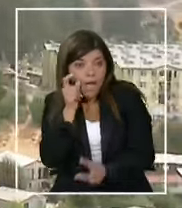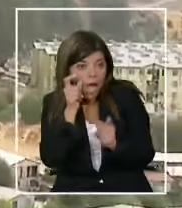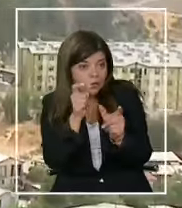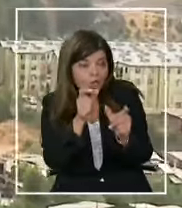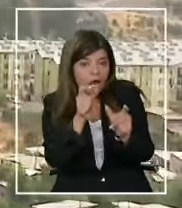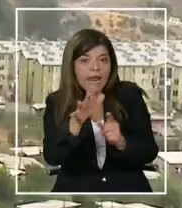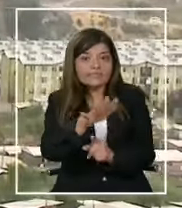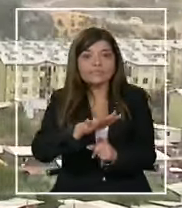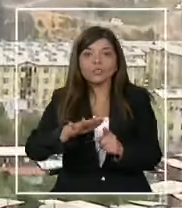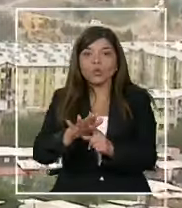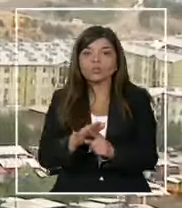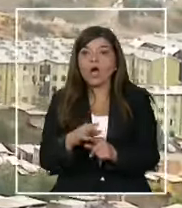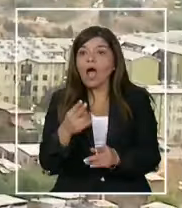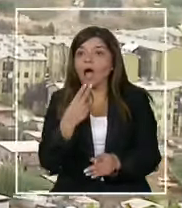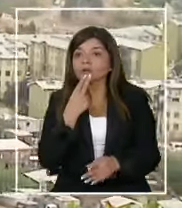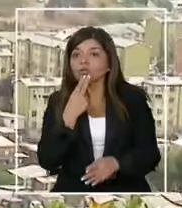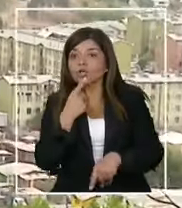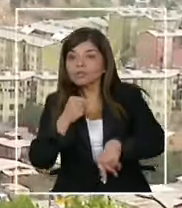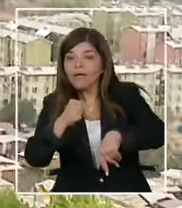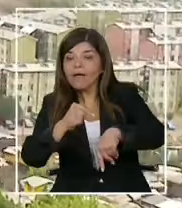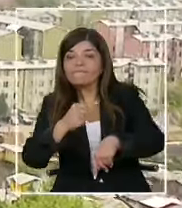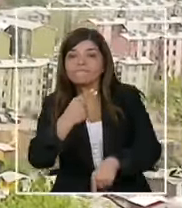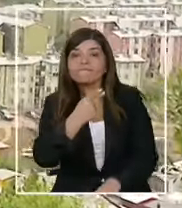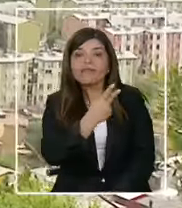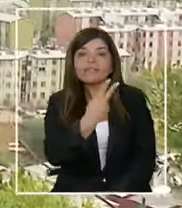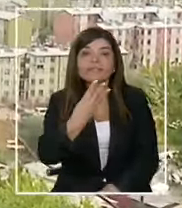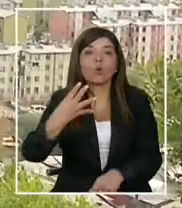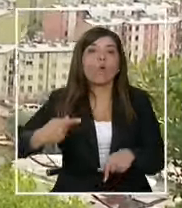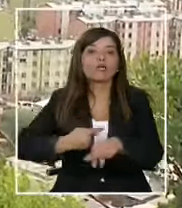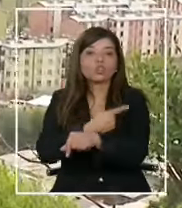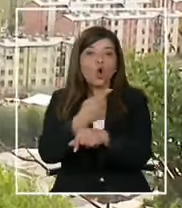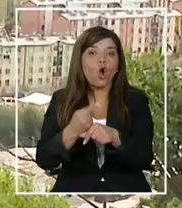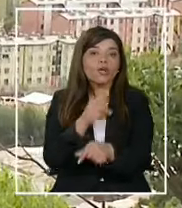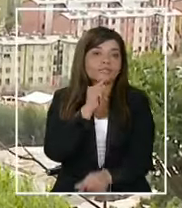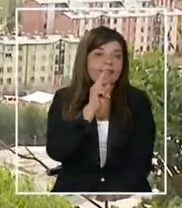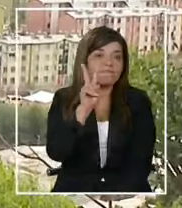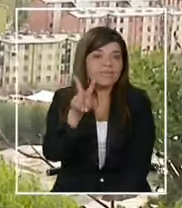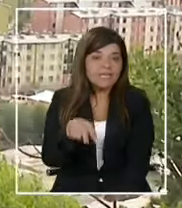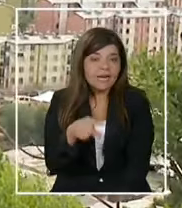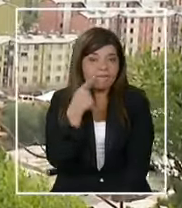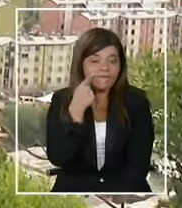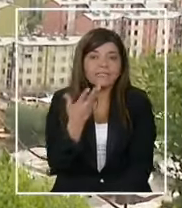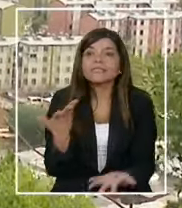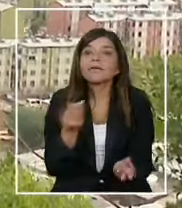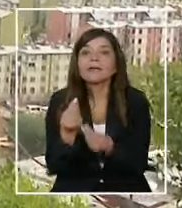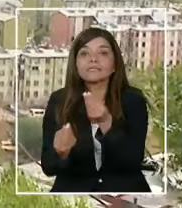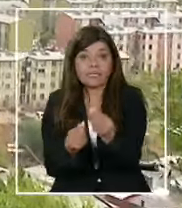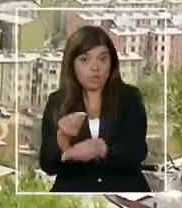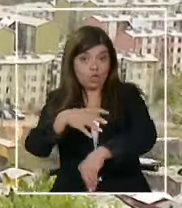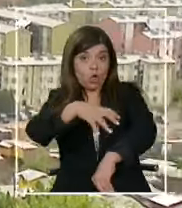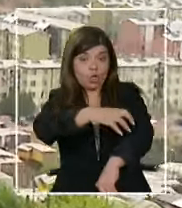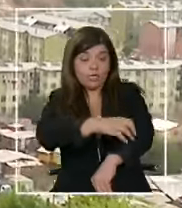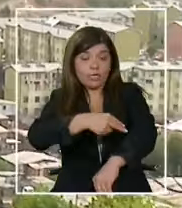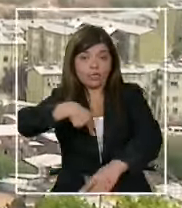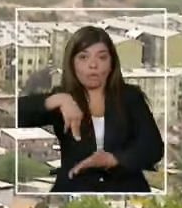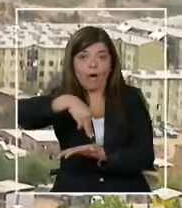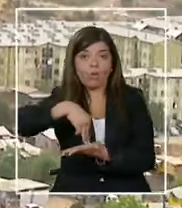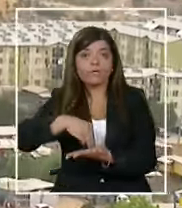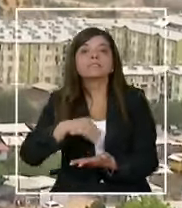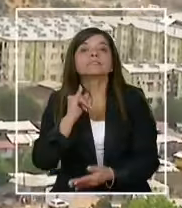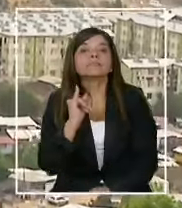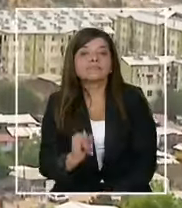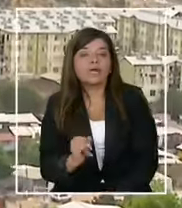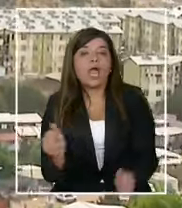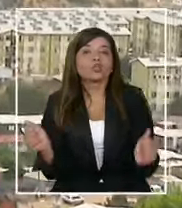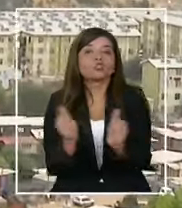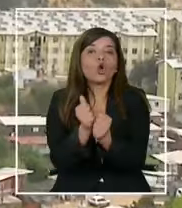esta situación. Estamos en vivo a esta hora del día a través de 24 horas para que nos comente lo que ha podido ver acá en la zona. Bueno, efectivamente, acabamos de participar junto